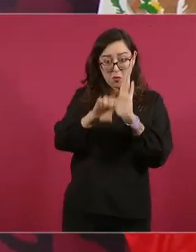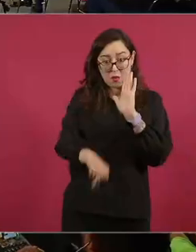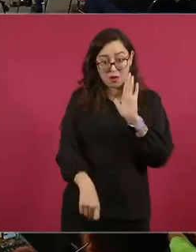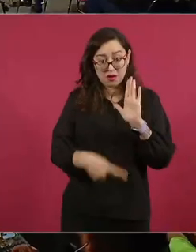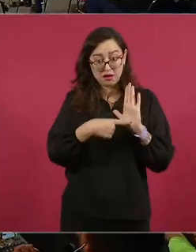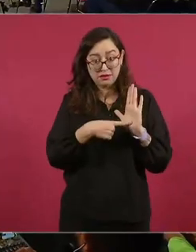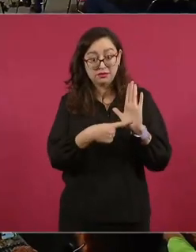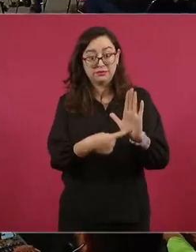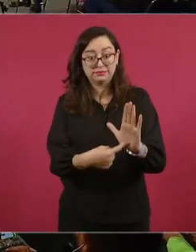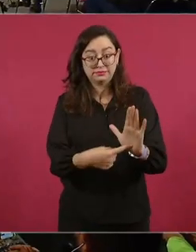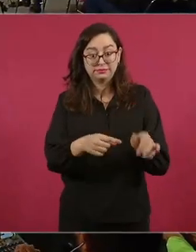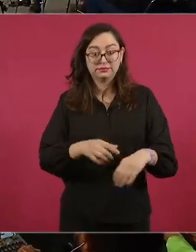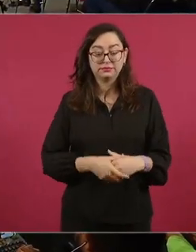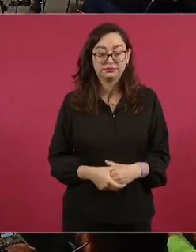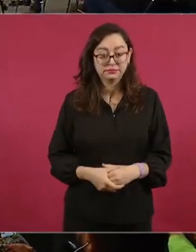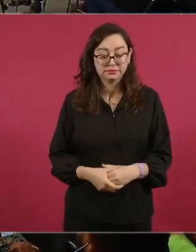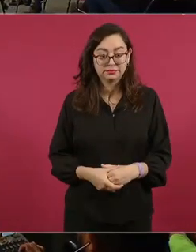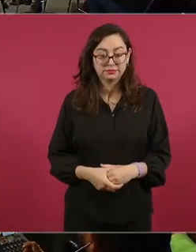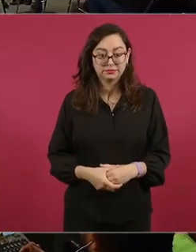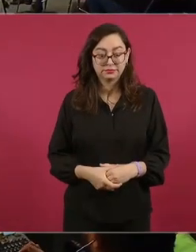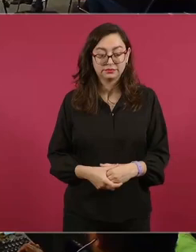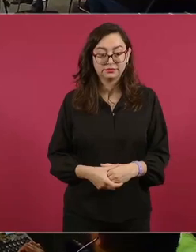Sin embargo, como ya explicó